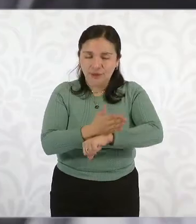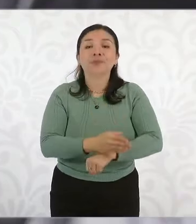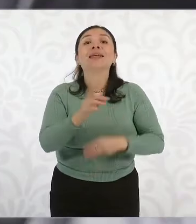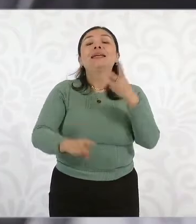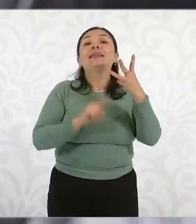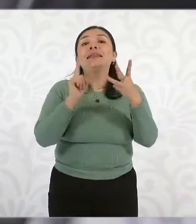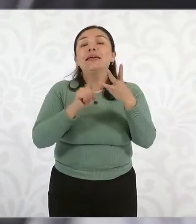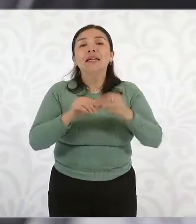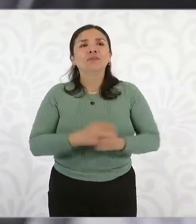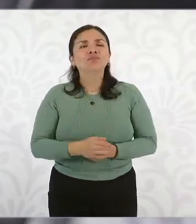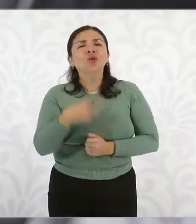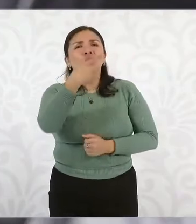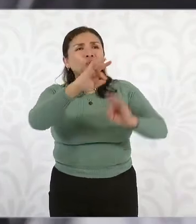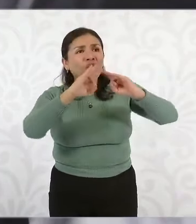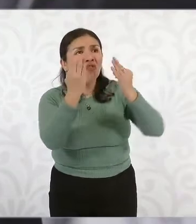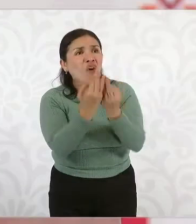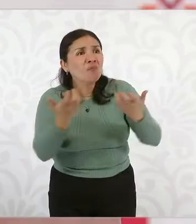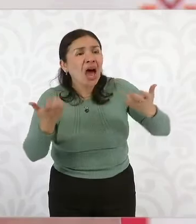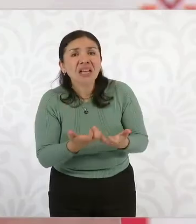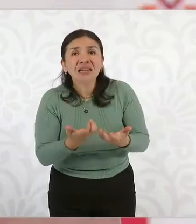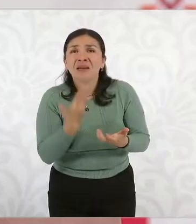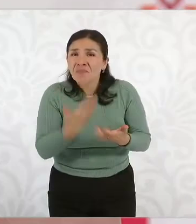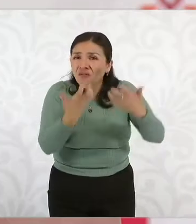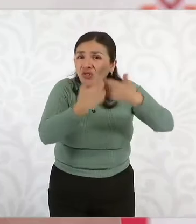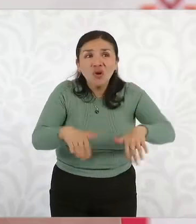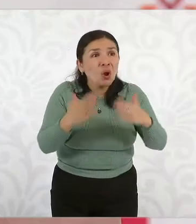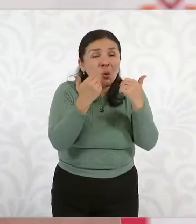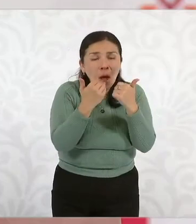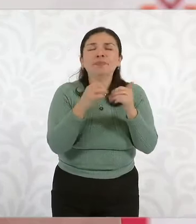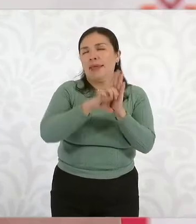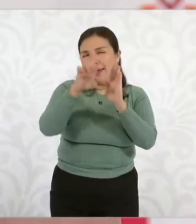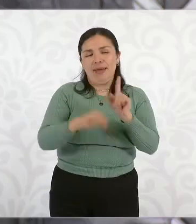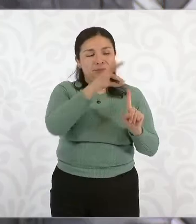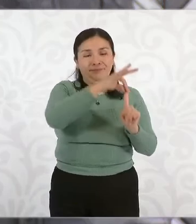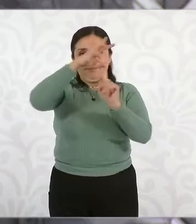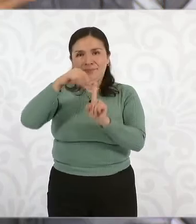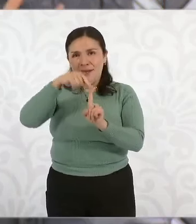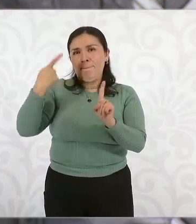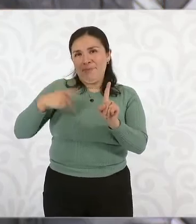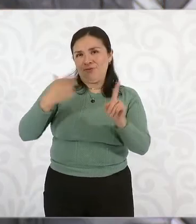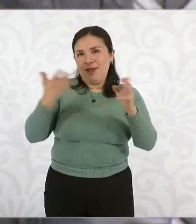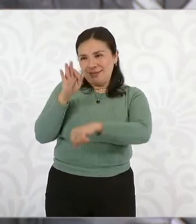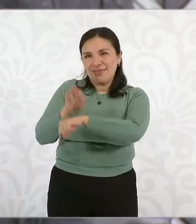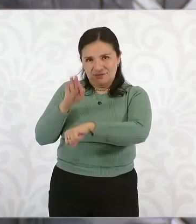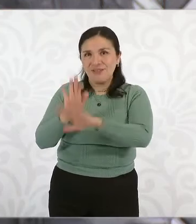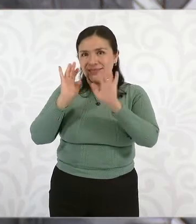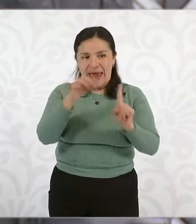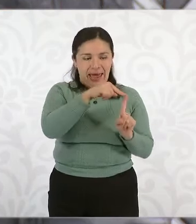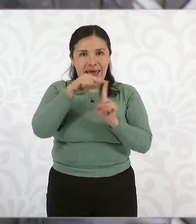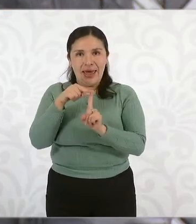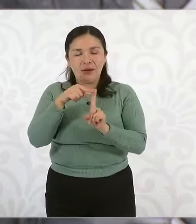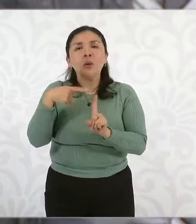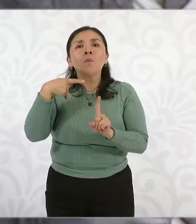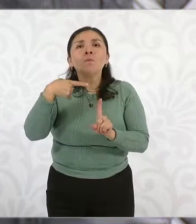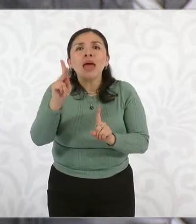mecanismo eficaz. Es decir, yo nombro a mi defensor o defensora, pero pues finalmente no hay un lugar